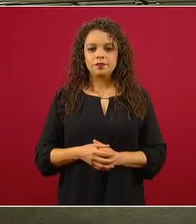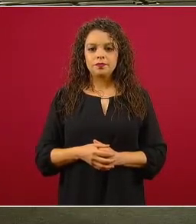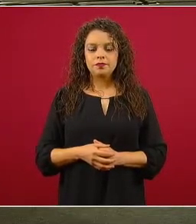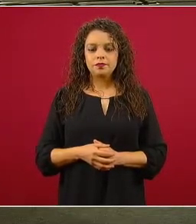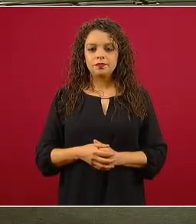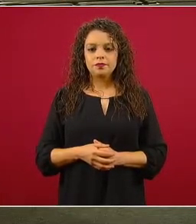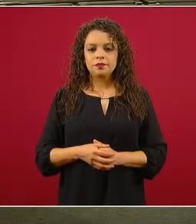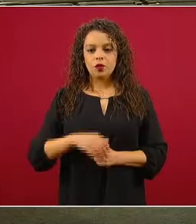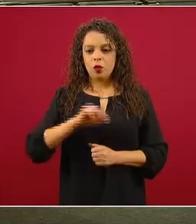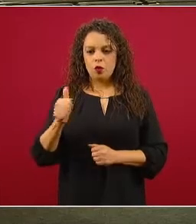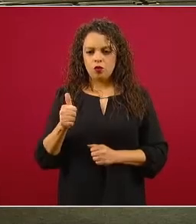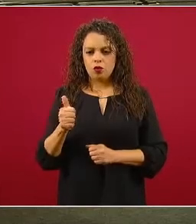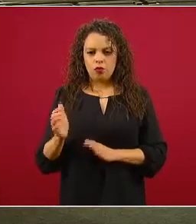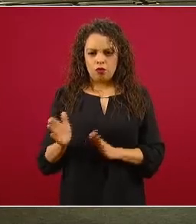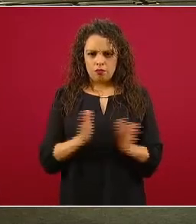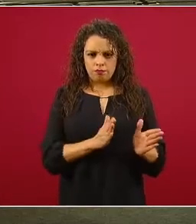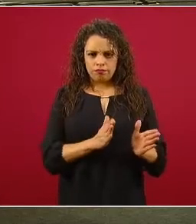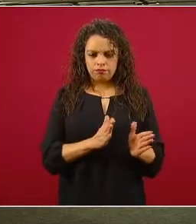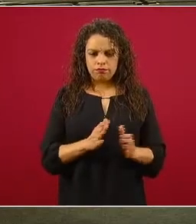riesgo.